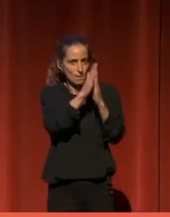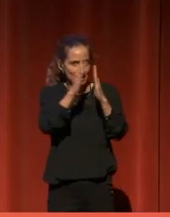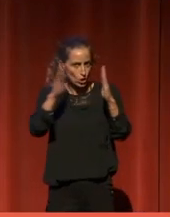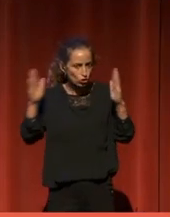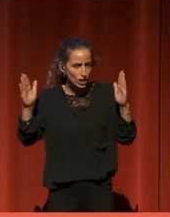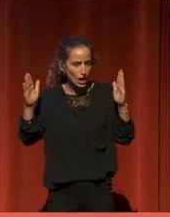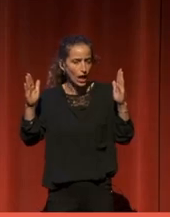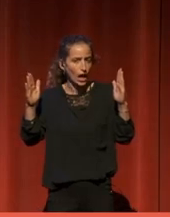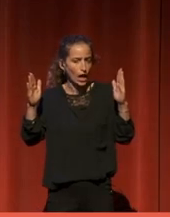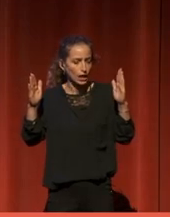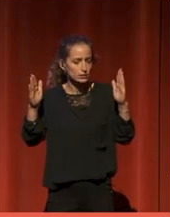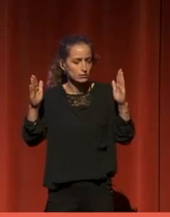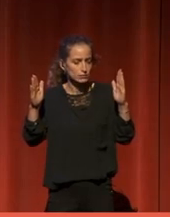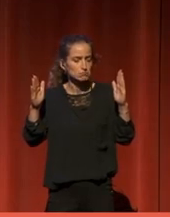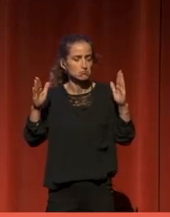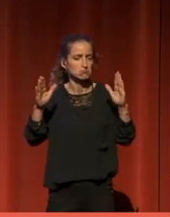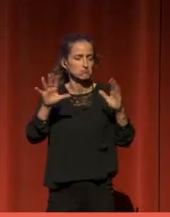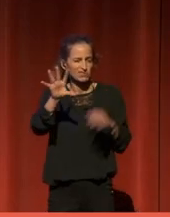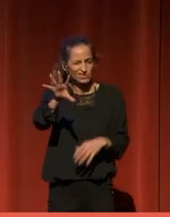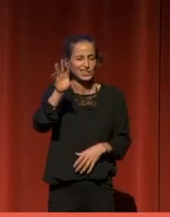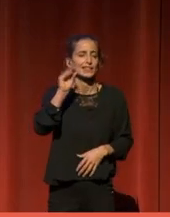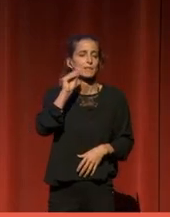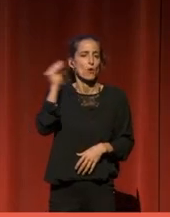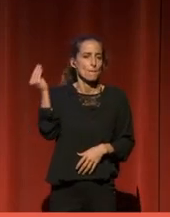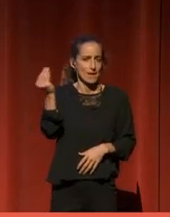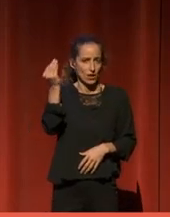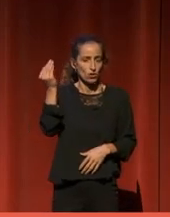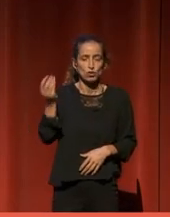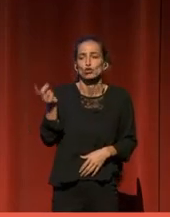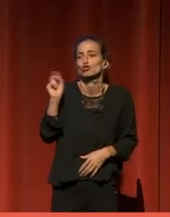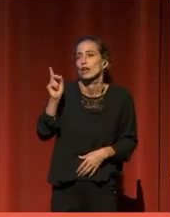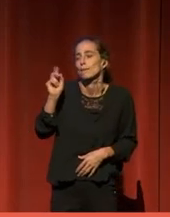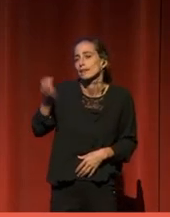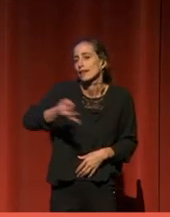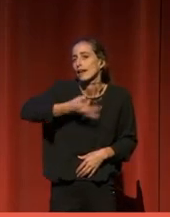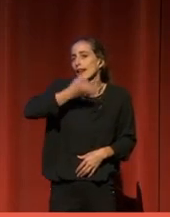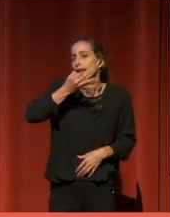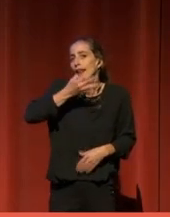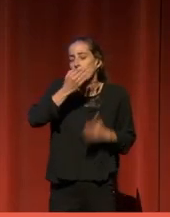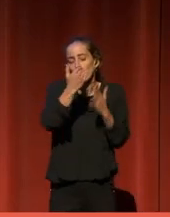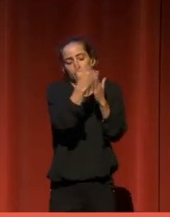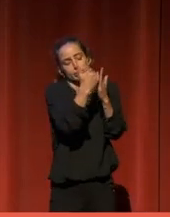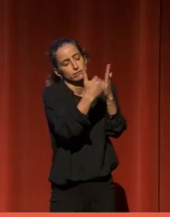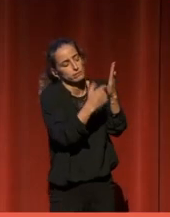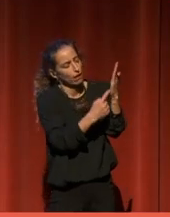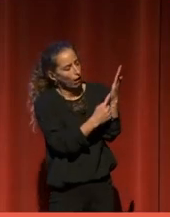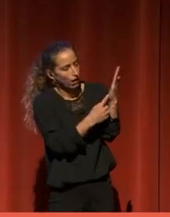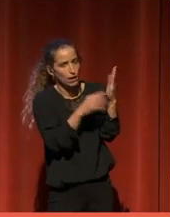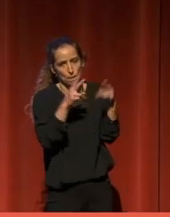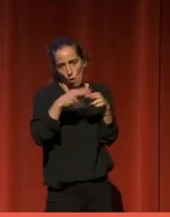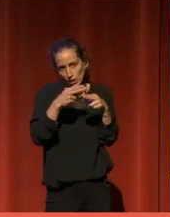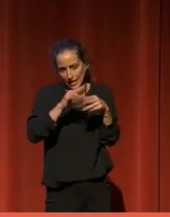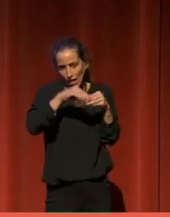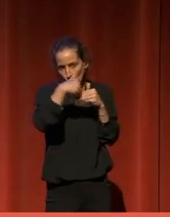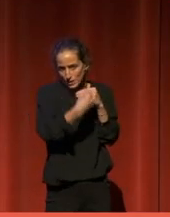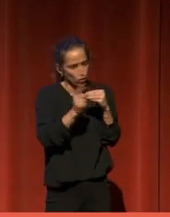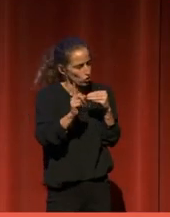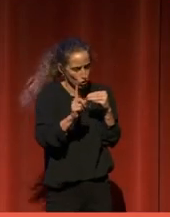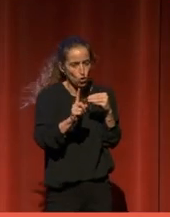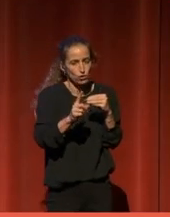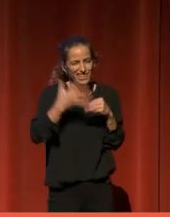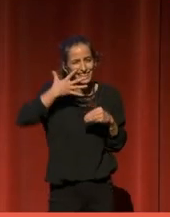las bibliotecas y no que solo sean palabras en documentos de política sino que también haya acceso a